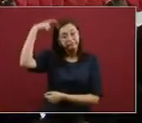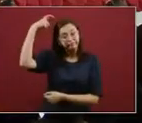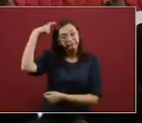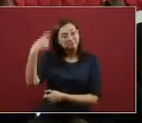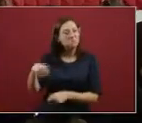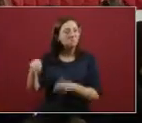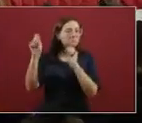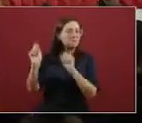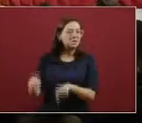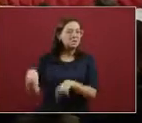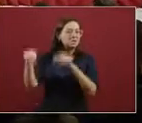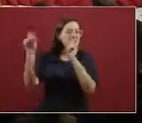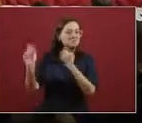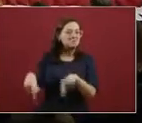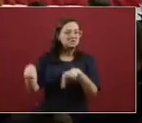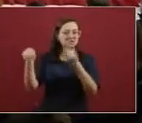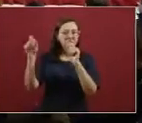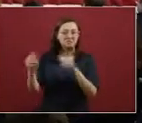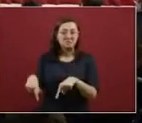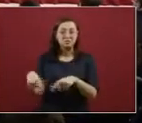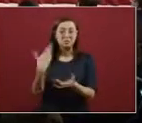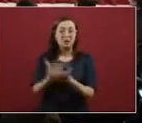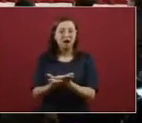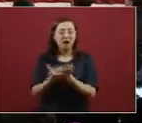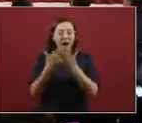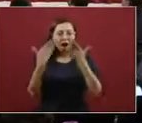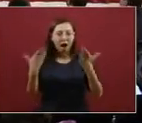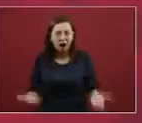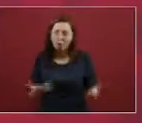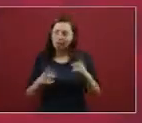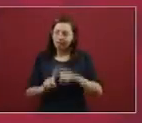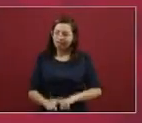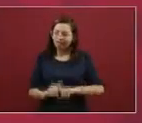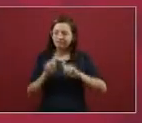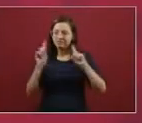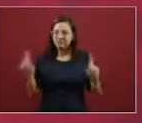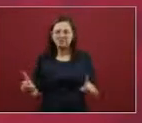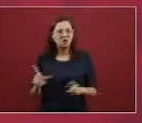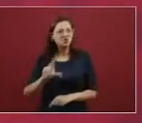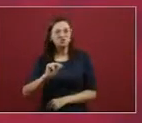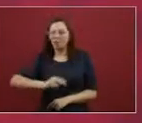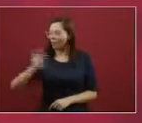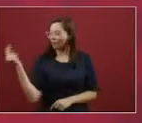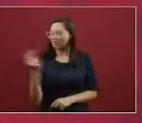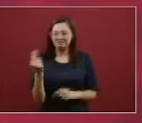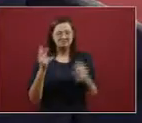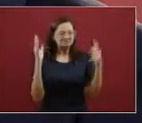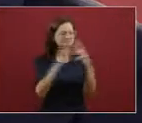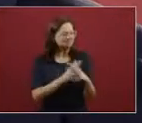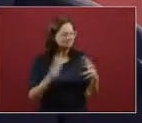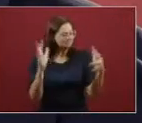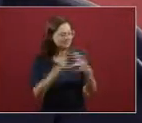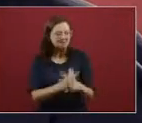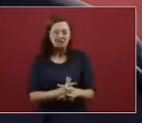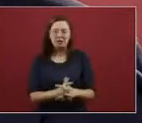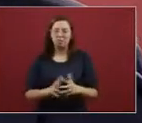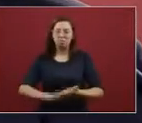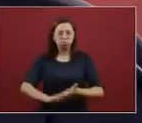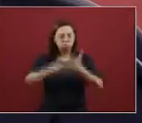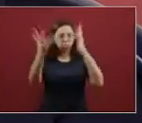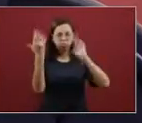mentalidad lo extraordinario de ahora es que sin violencia sin una revolución